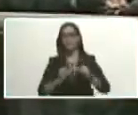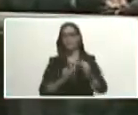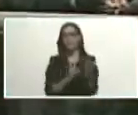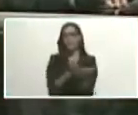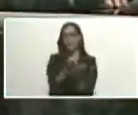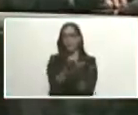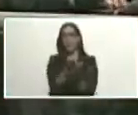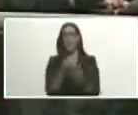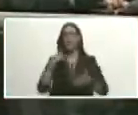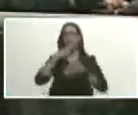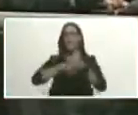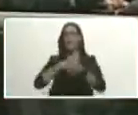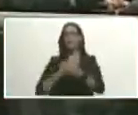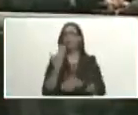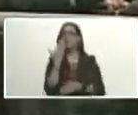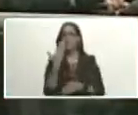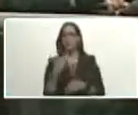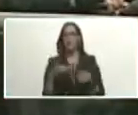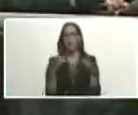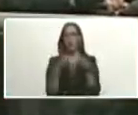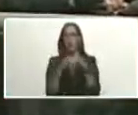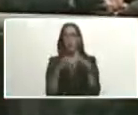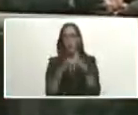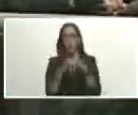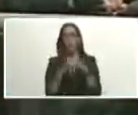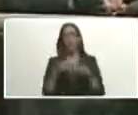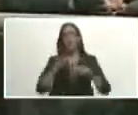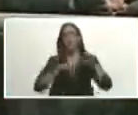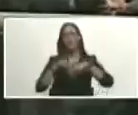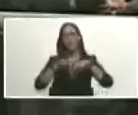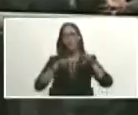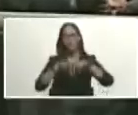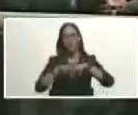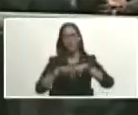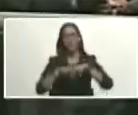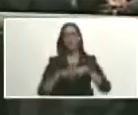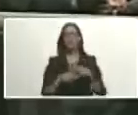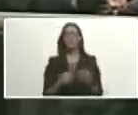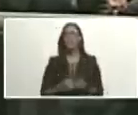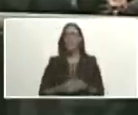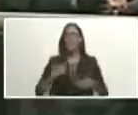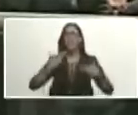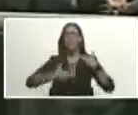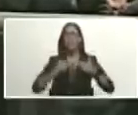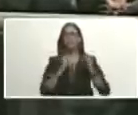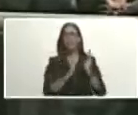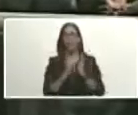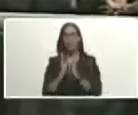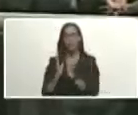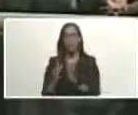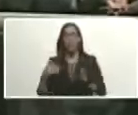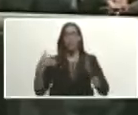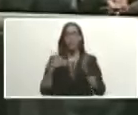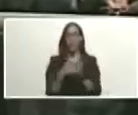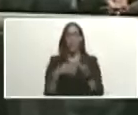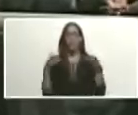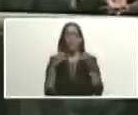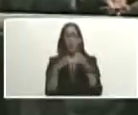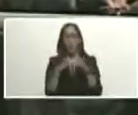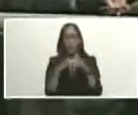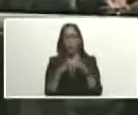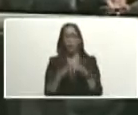lucha frontal contra los grupos estructurados de delincuencia organizada, contra los grupos